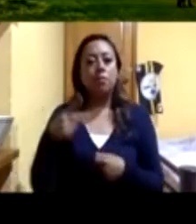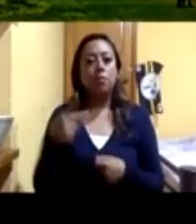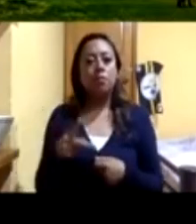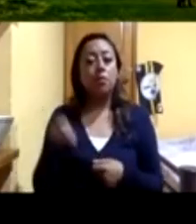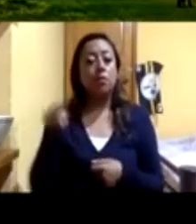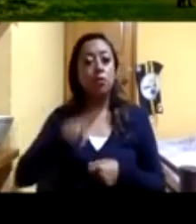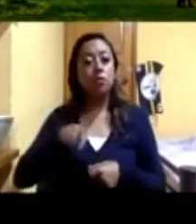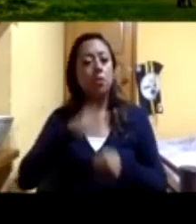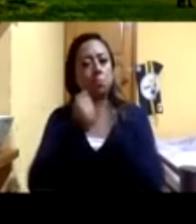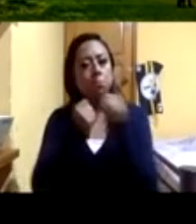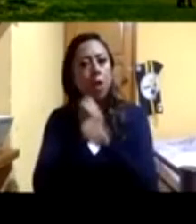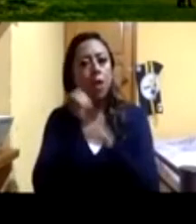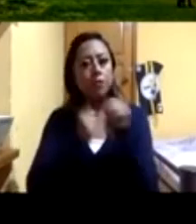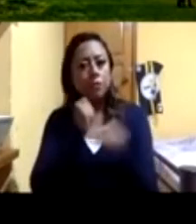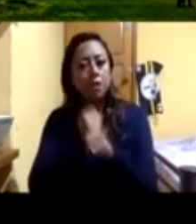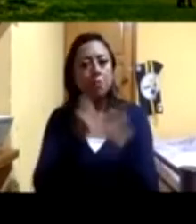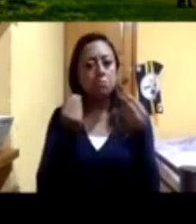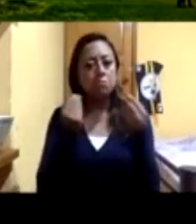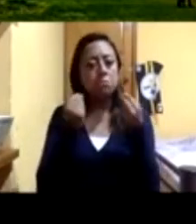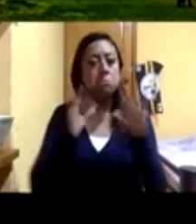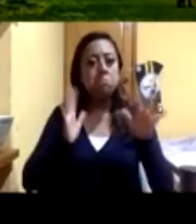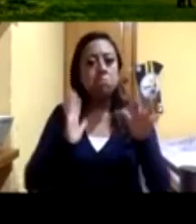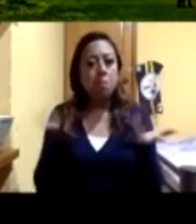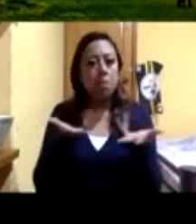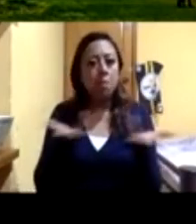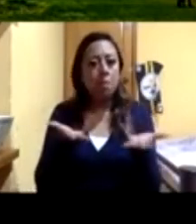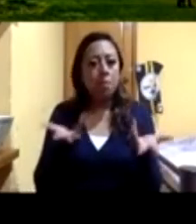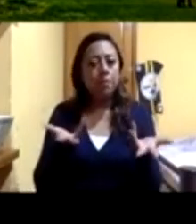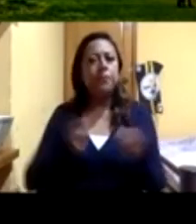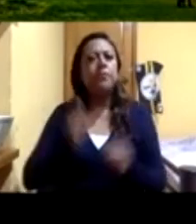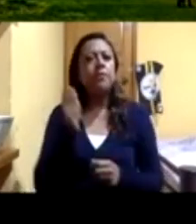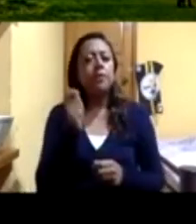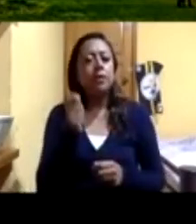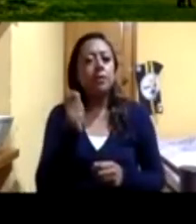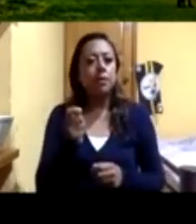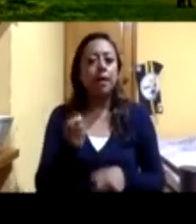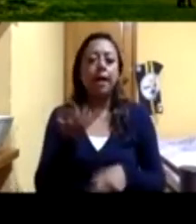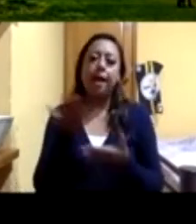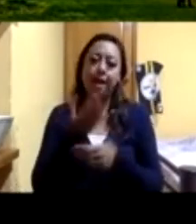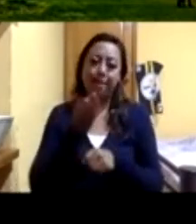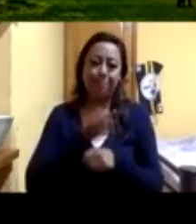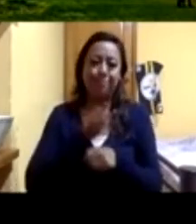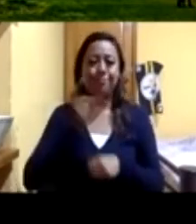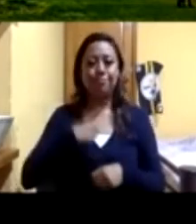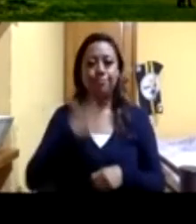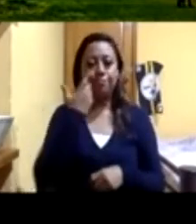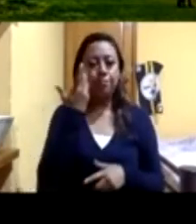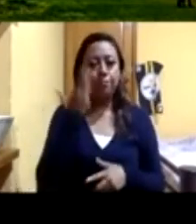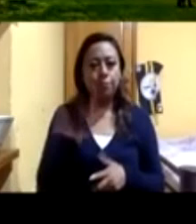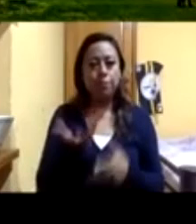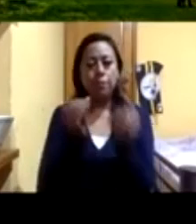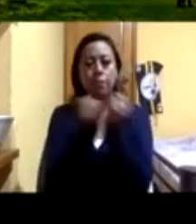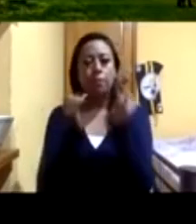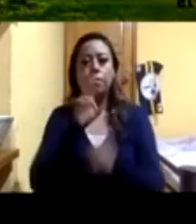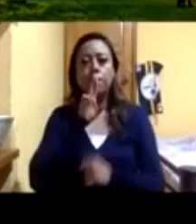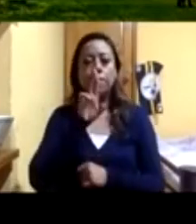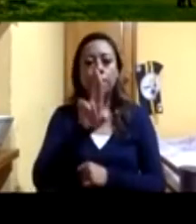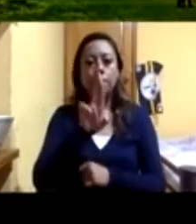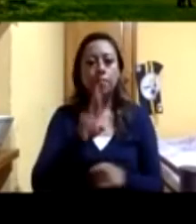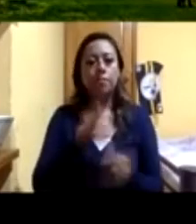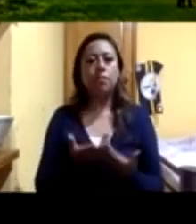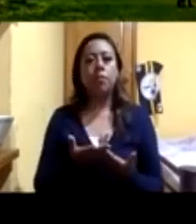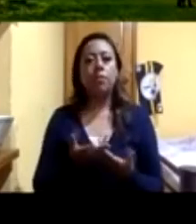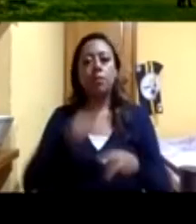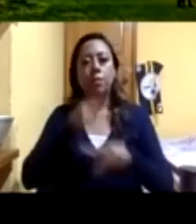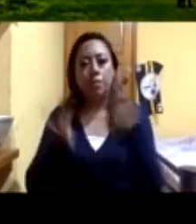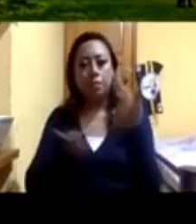años haciéndolo. De tal manera que quisiera, también contestar un poco a las preguntas